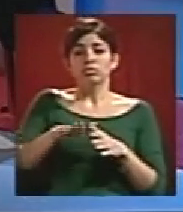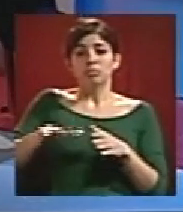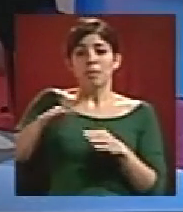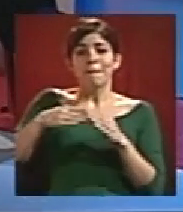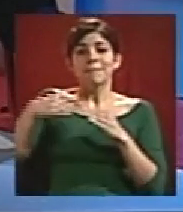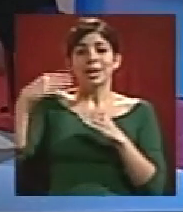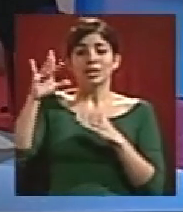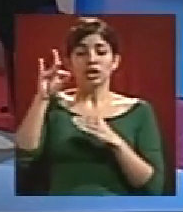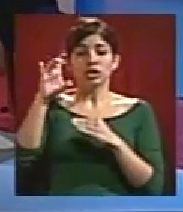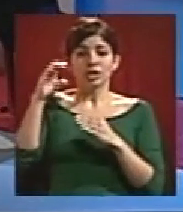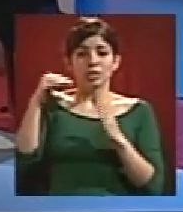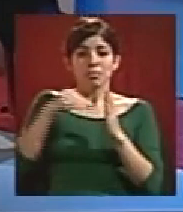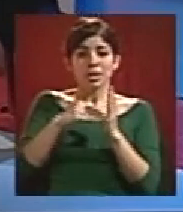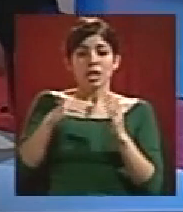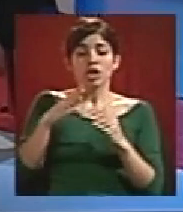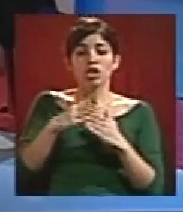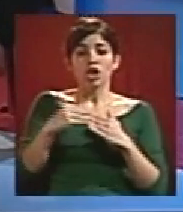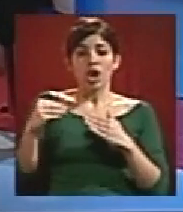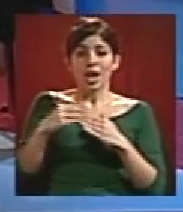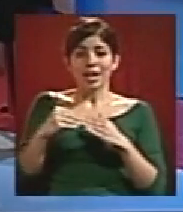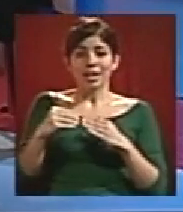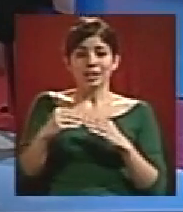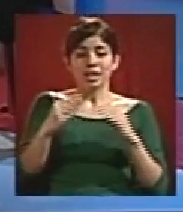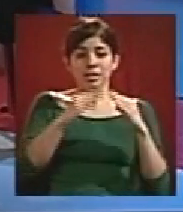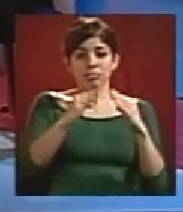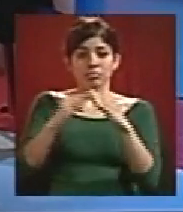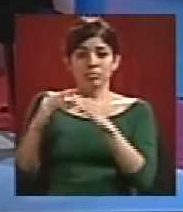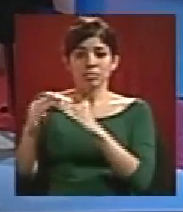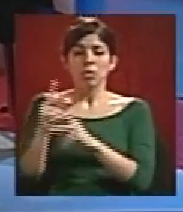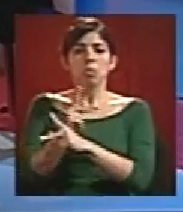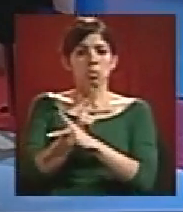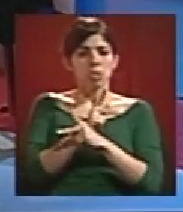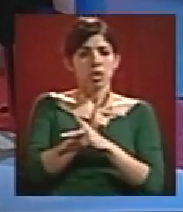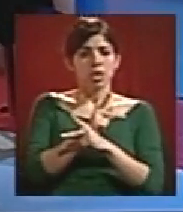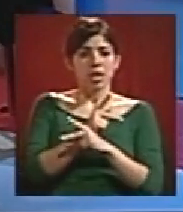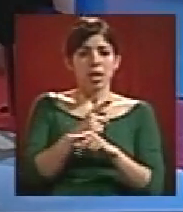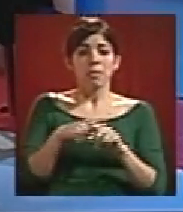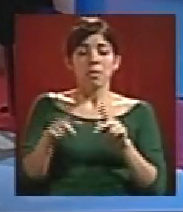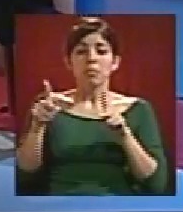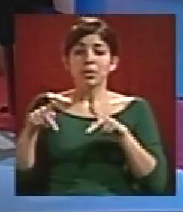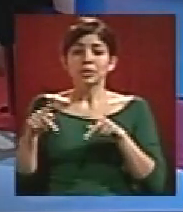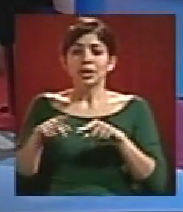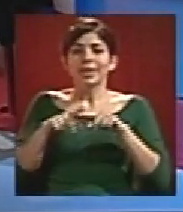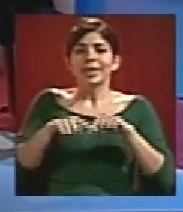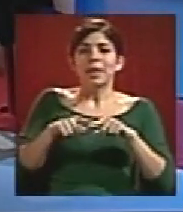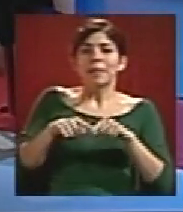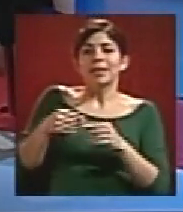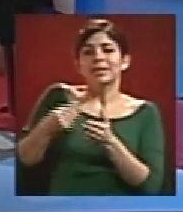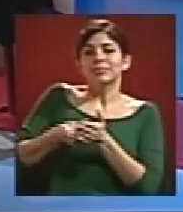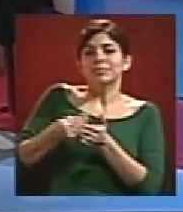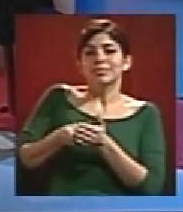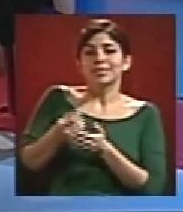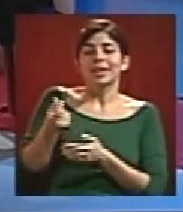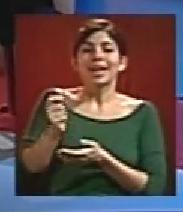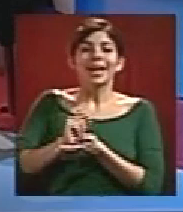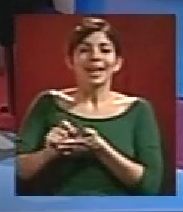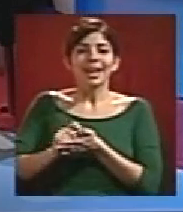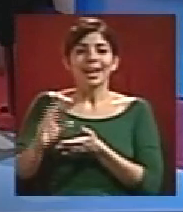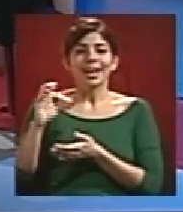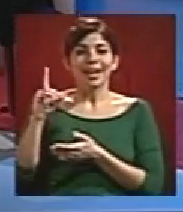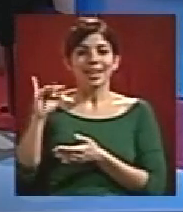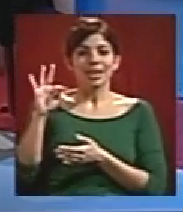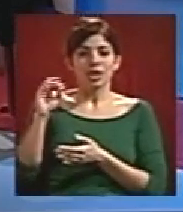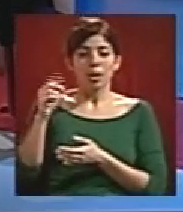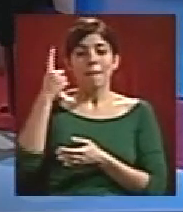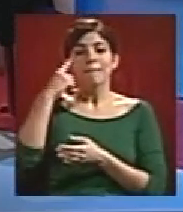de $800,000 por unidad residencial están como un poco protegidos, porque generalmente no es gente que depende de crédito para hacer ese tipo de inversiones,